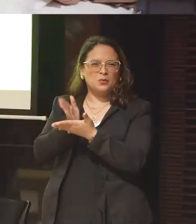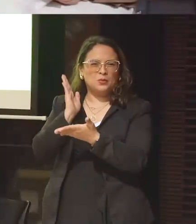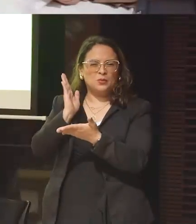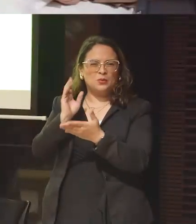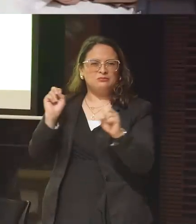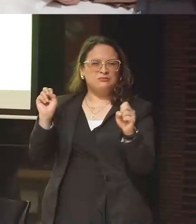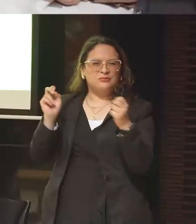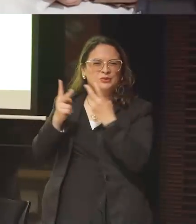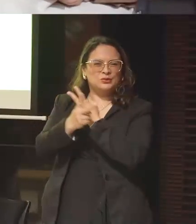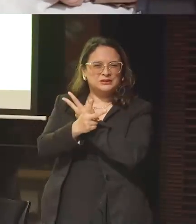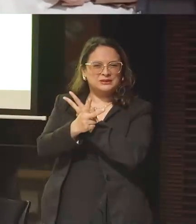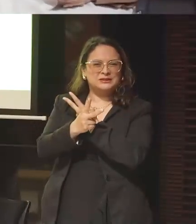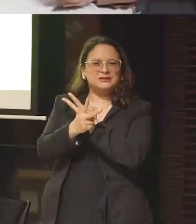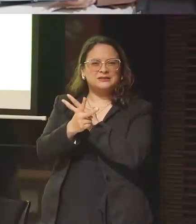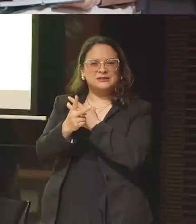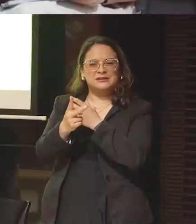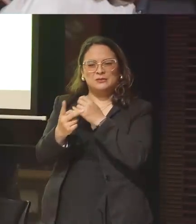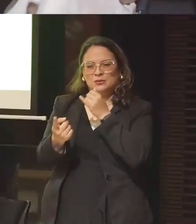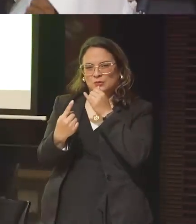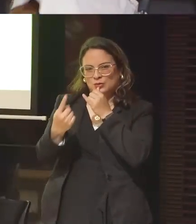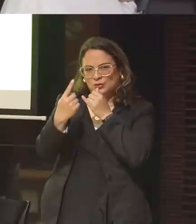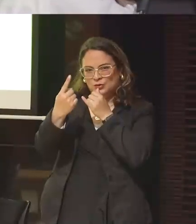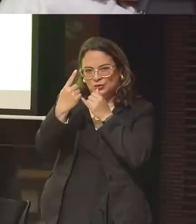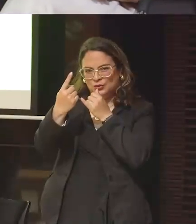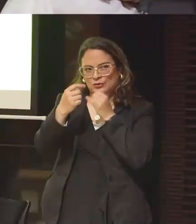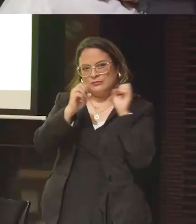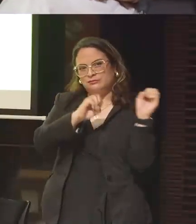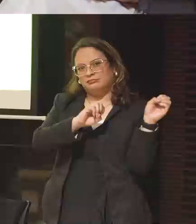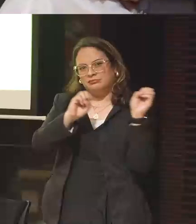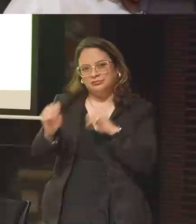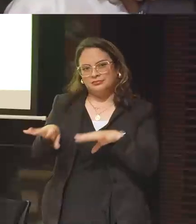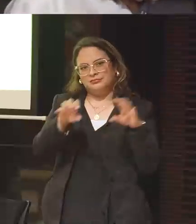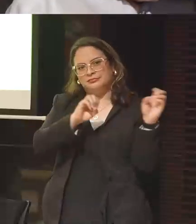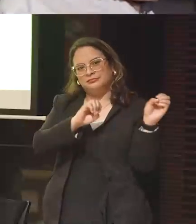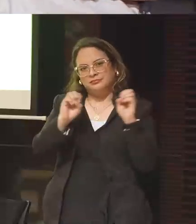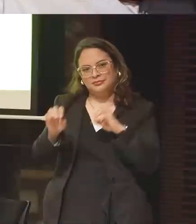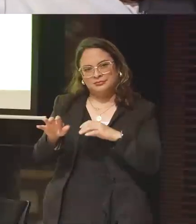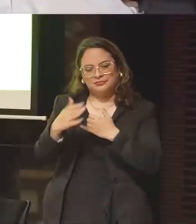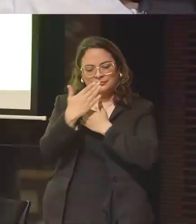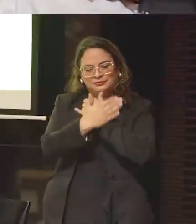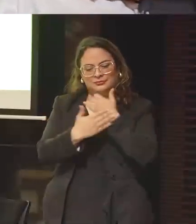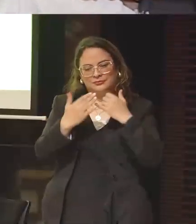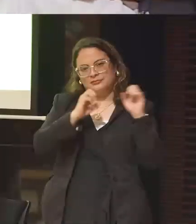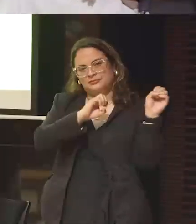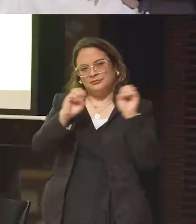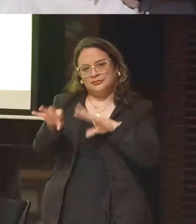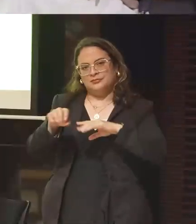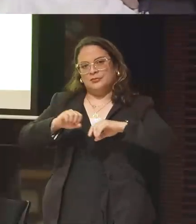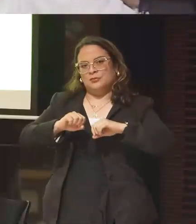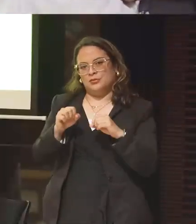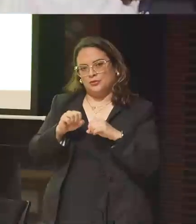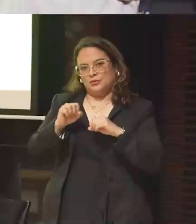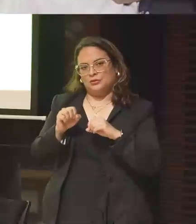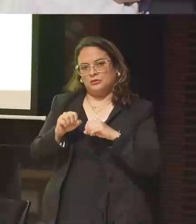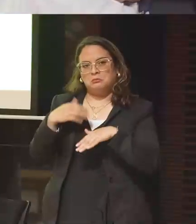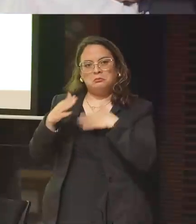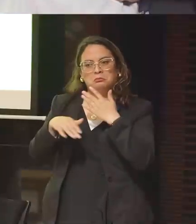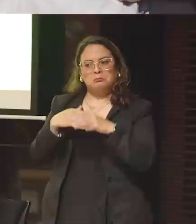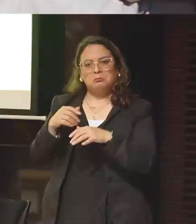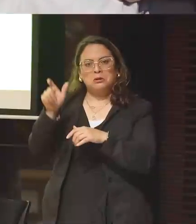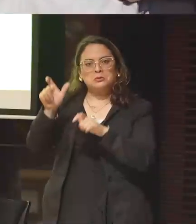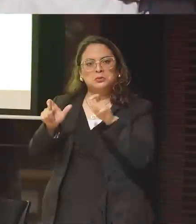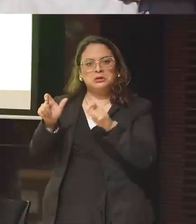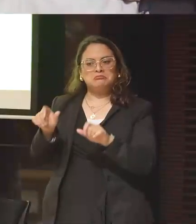violencia política y estos márgenes de desplazamiento empiezan a llegar a esta zona del centro y empiezan a posicionarse sobre esta zona.